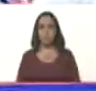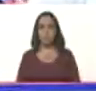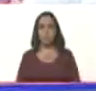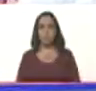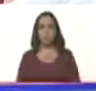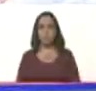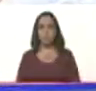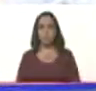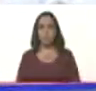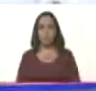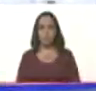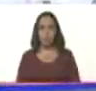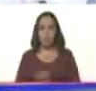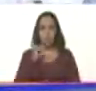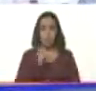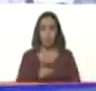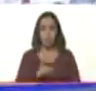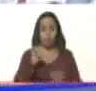Tengo que anunciar